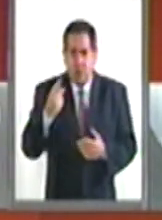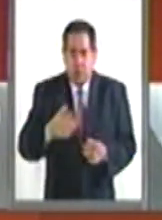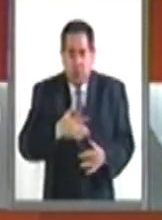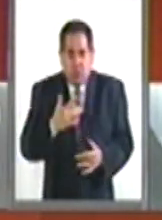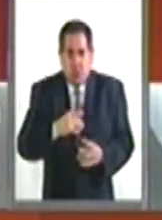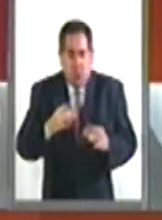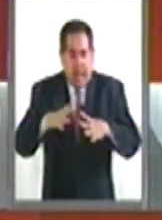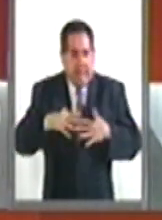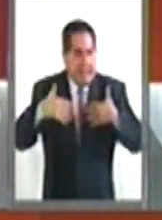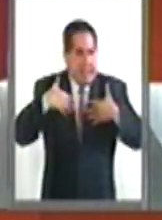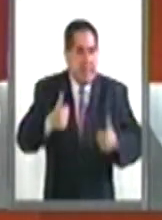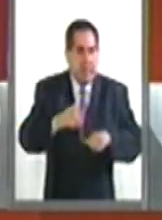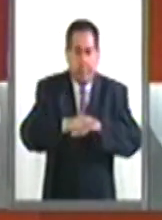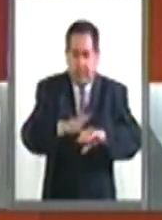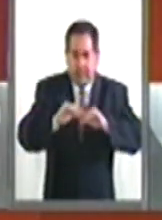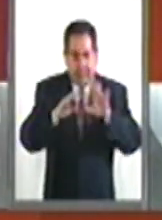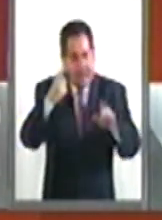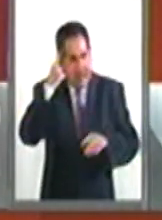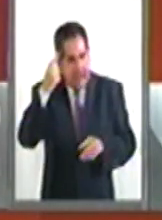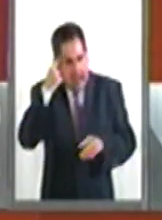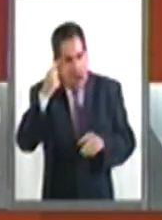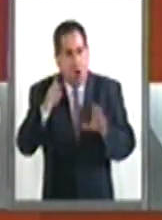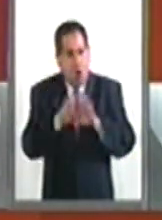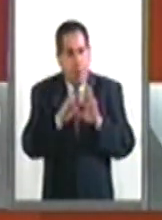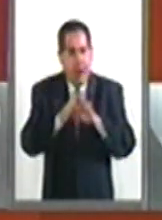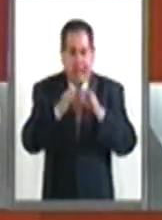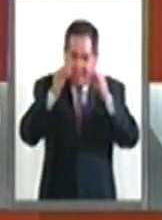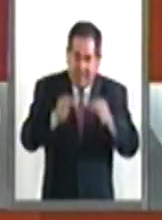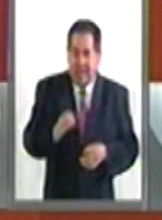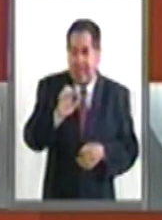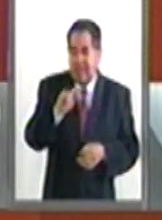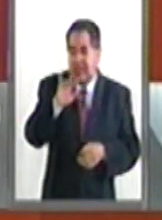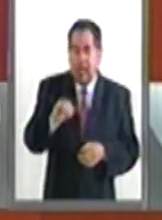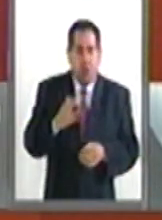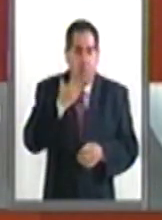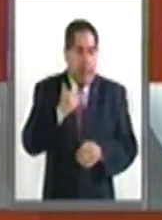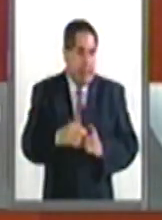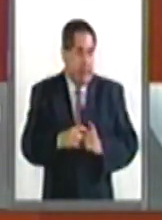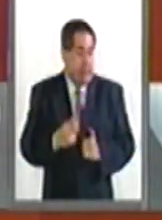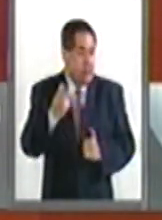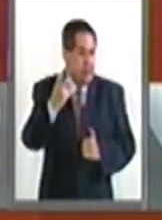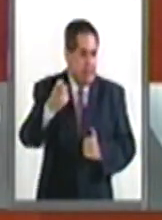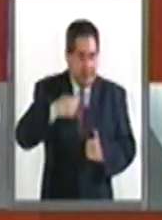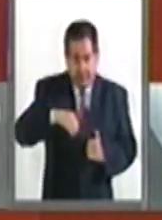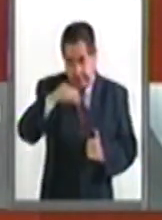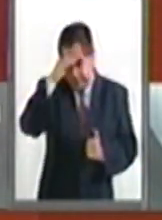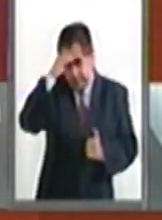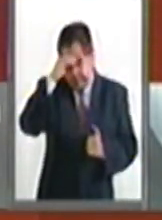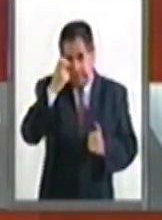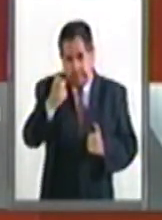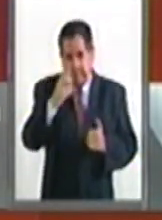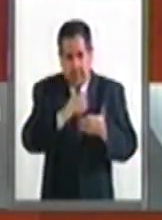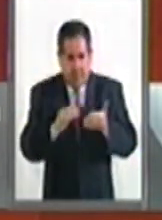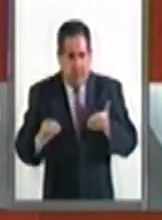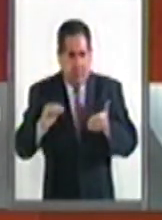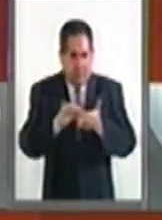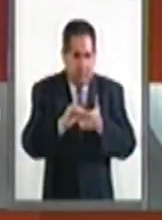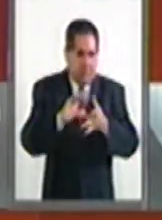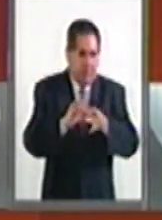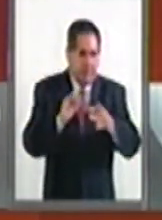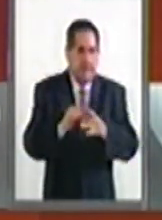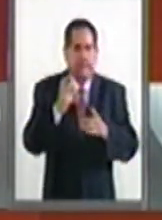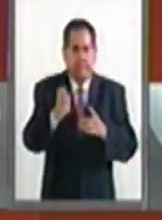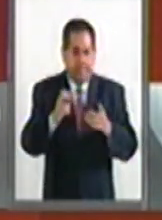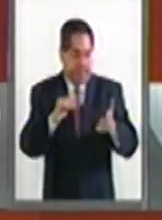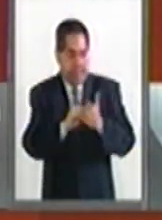asimilado profundamente la necesidad de regirse por la ética. Por ello, pretendemos intervenir en